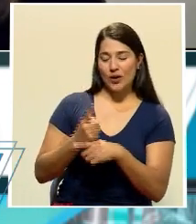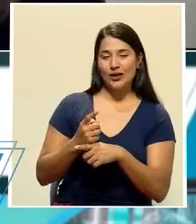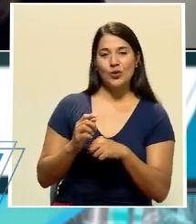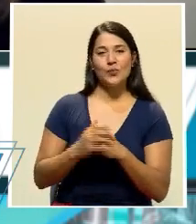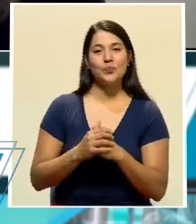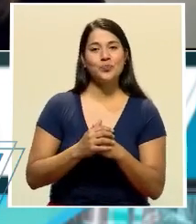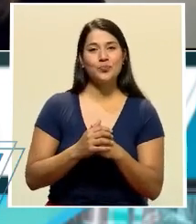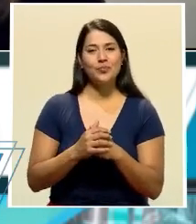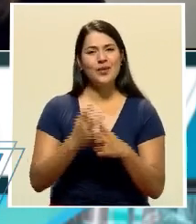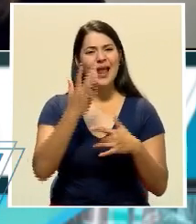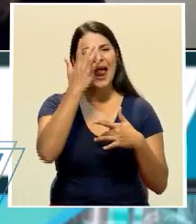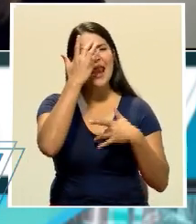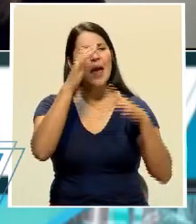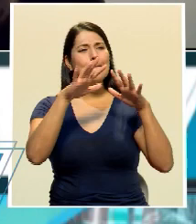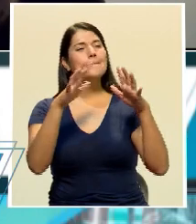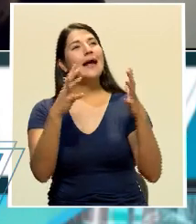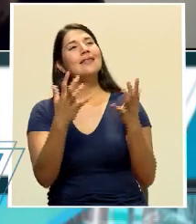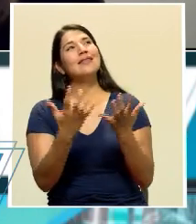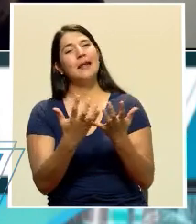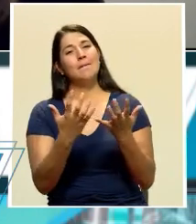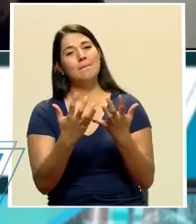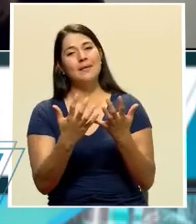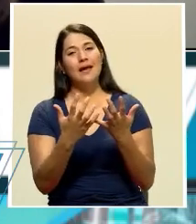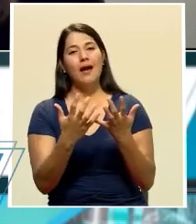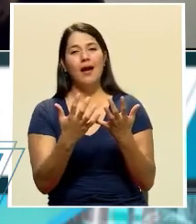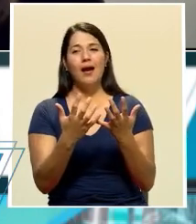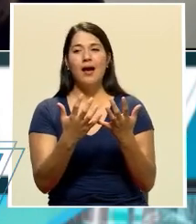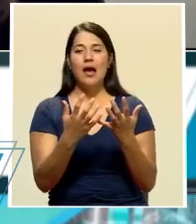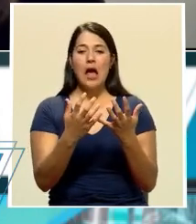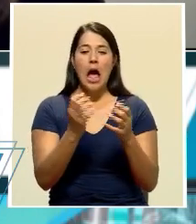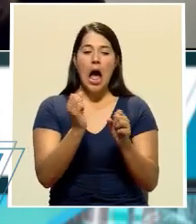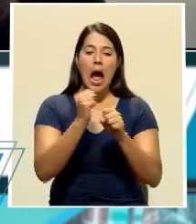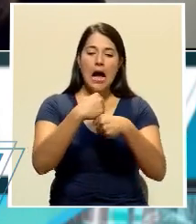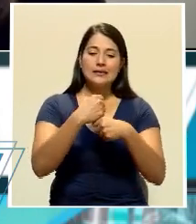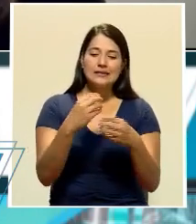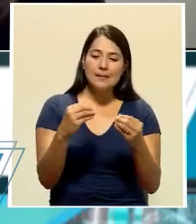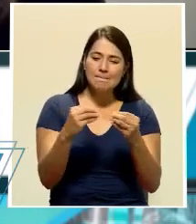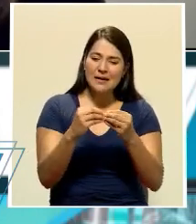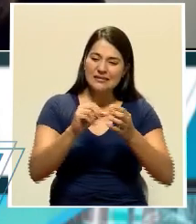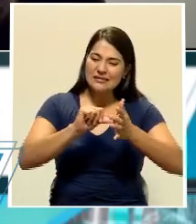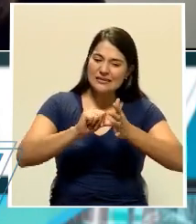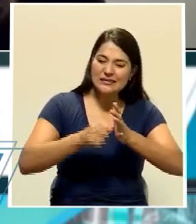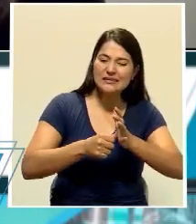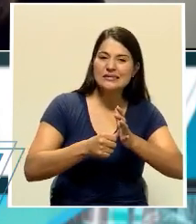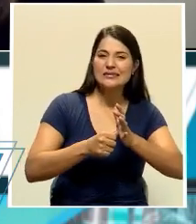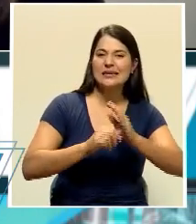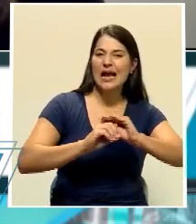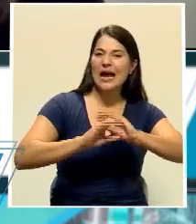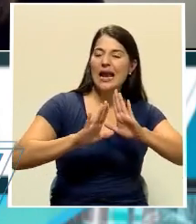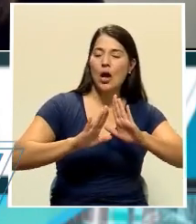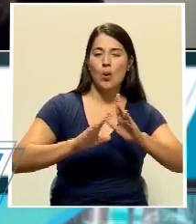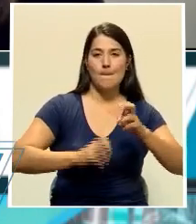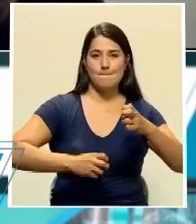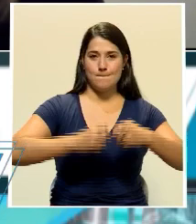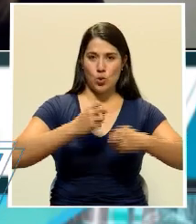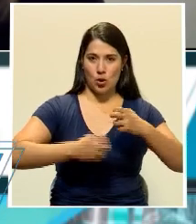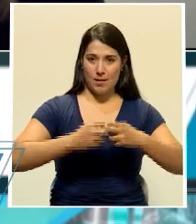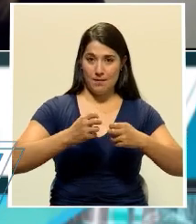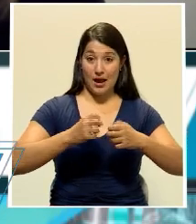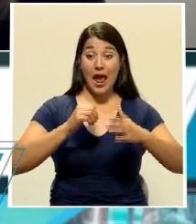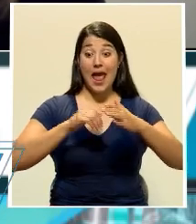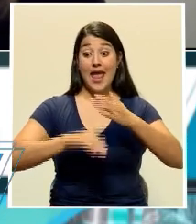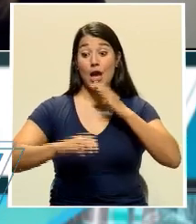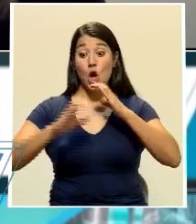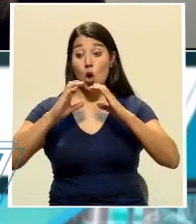no inventó los problemas, pero sí los está haciendo evidentes. En comunicación y periodismo pasa lo